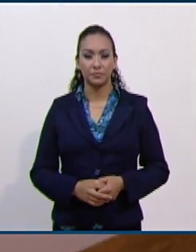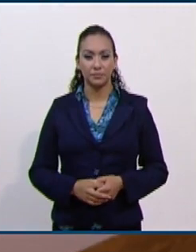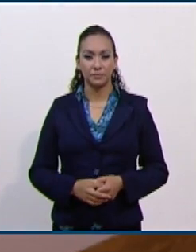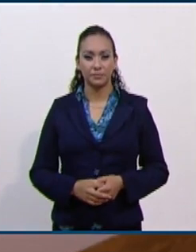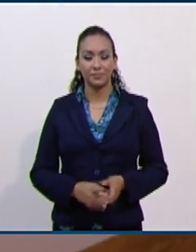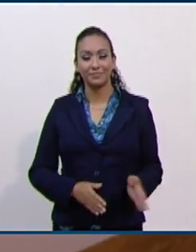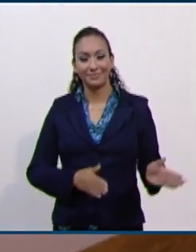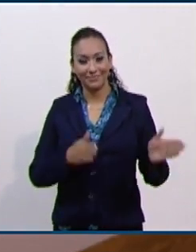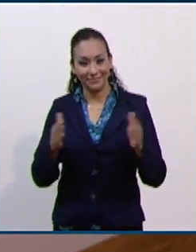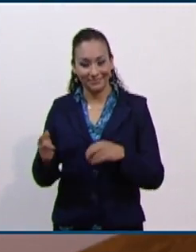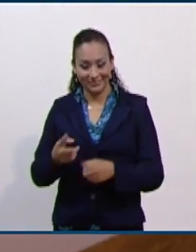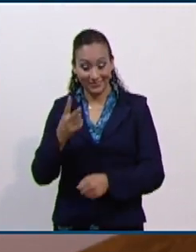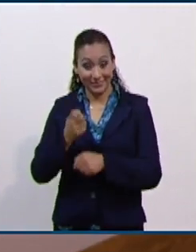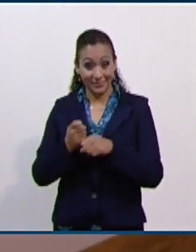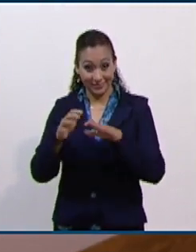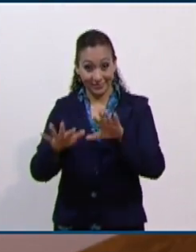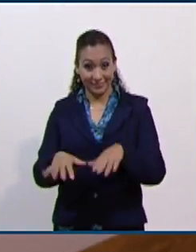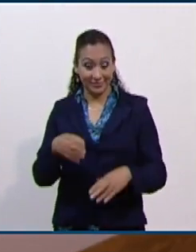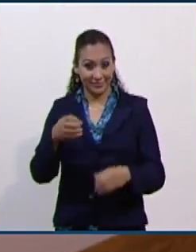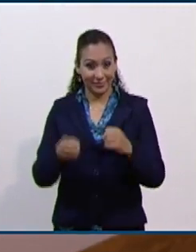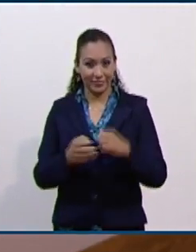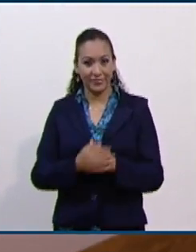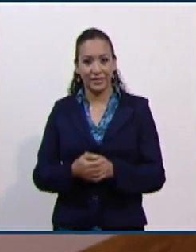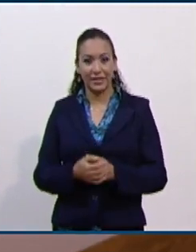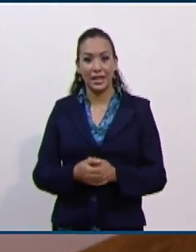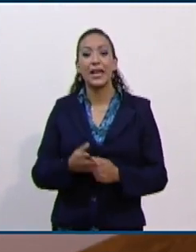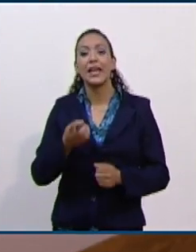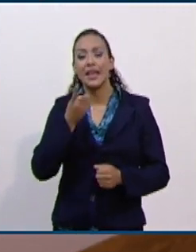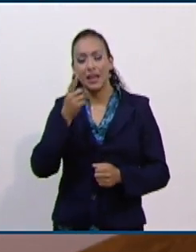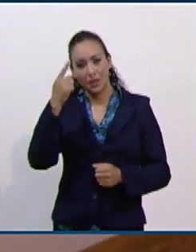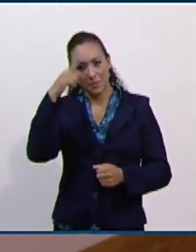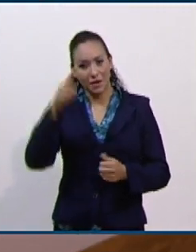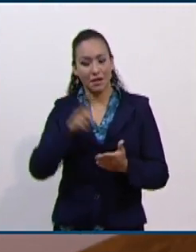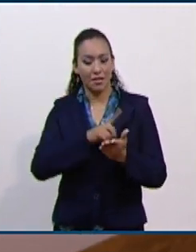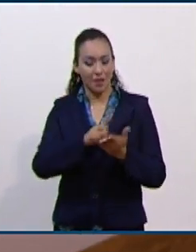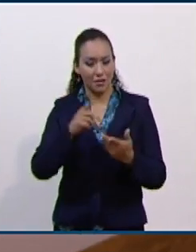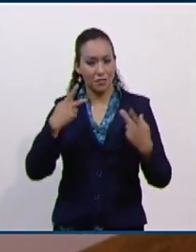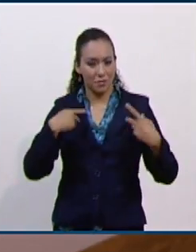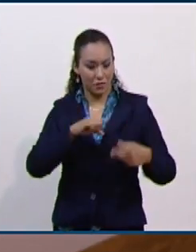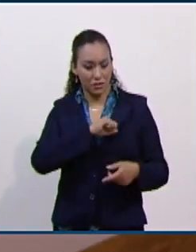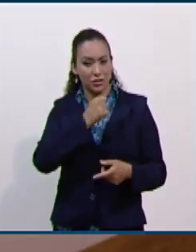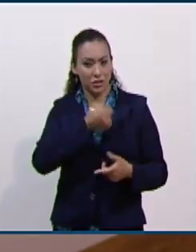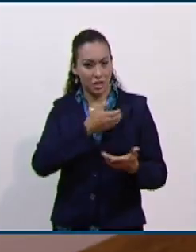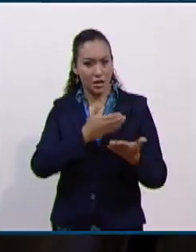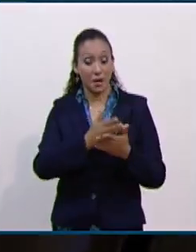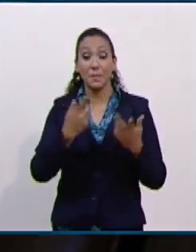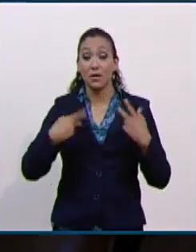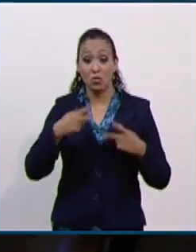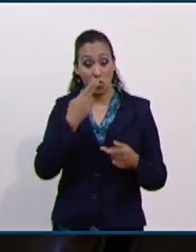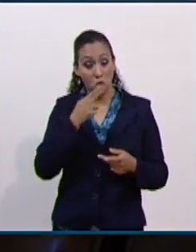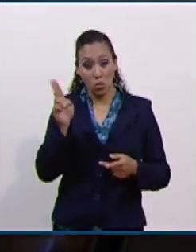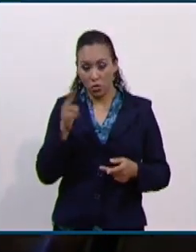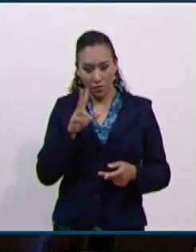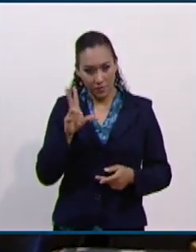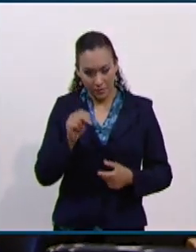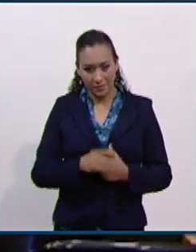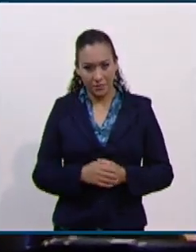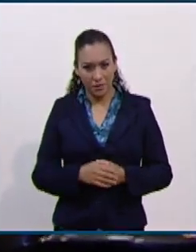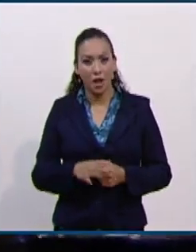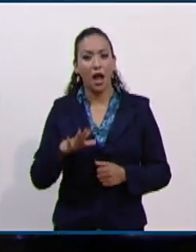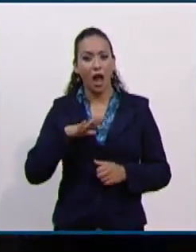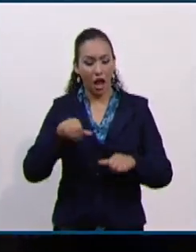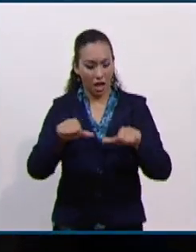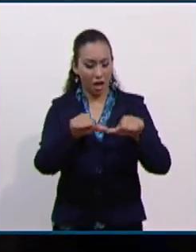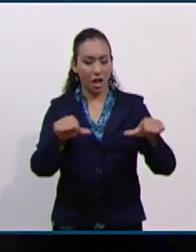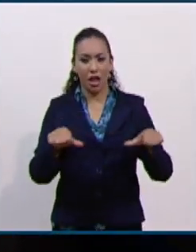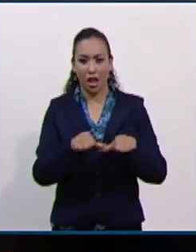Por su parte, la segunda sala resolvió que para garantizar el derecho a la salud de las personas no fumadoras, las zonas exclusivas para fumar